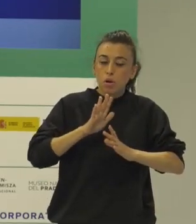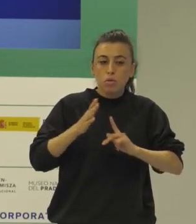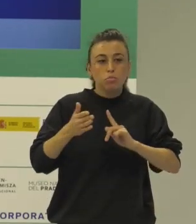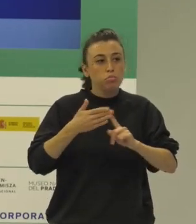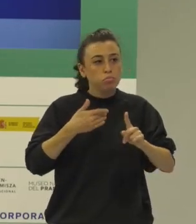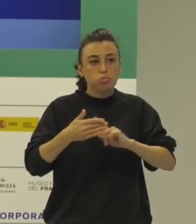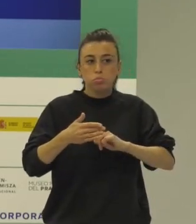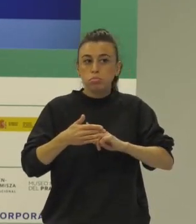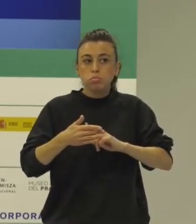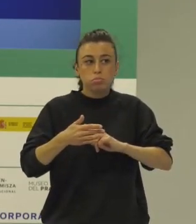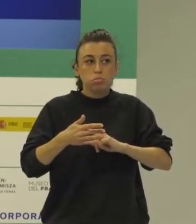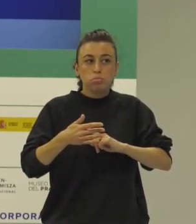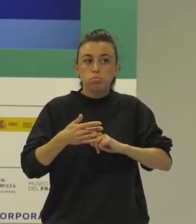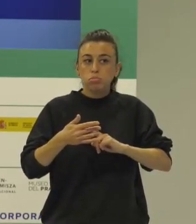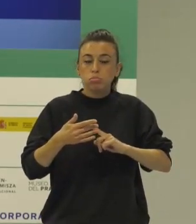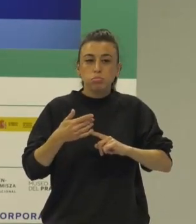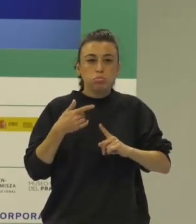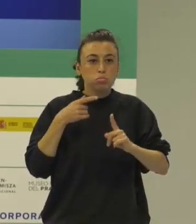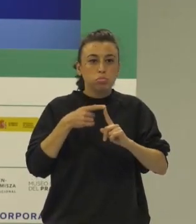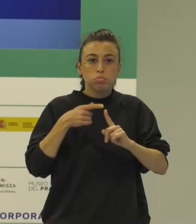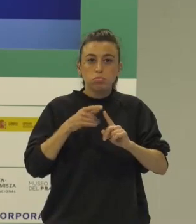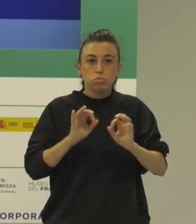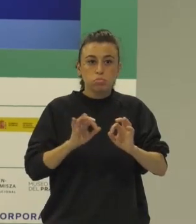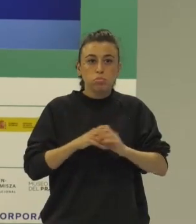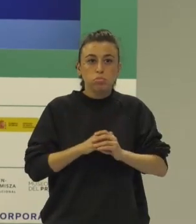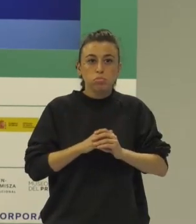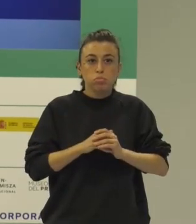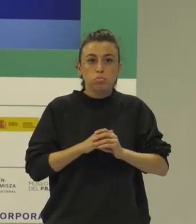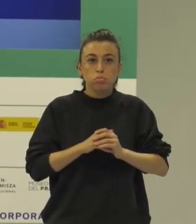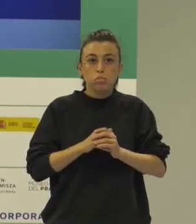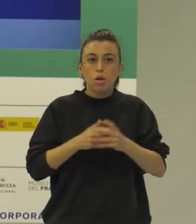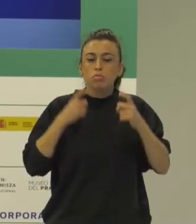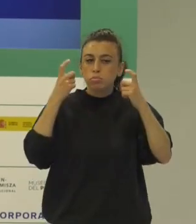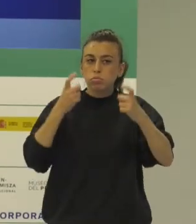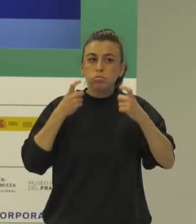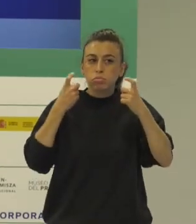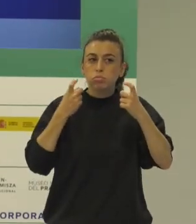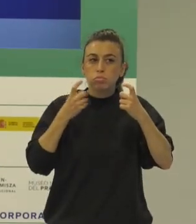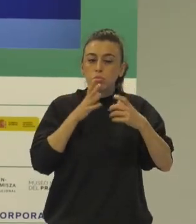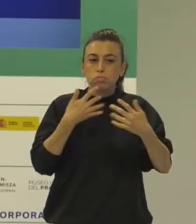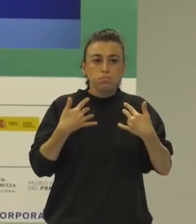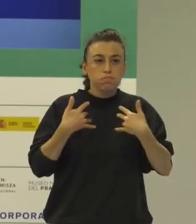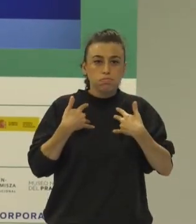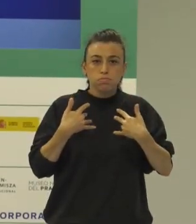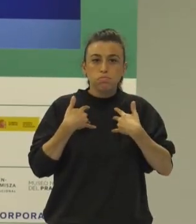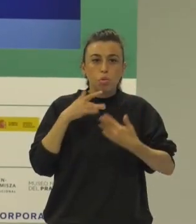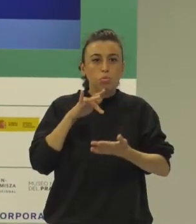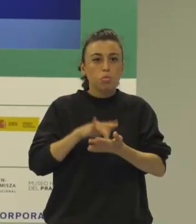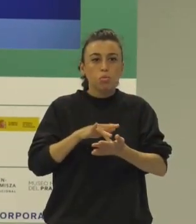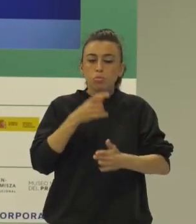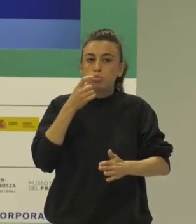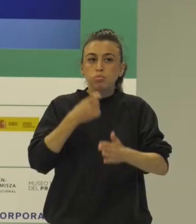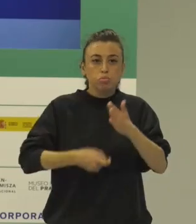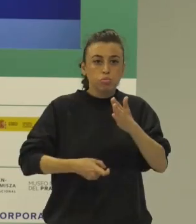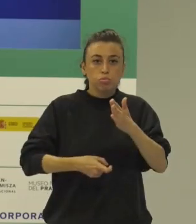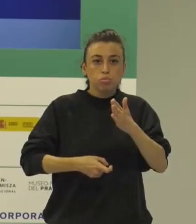Somos periodistas, hay un esfuerzo gigante muy sacrificado, un momento muy duro que atraviesa